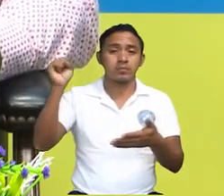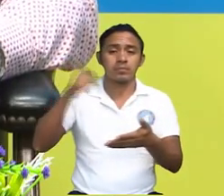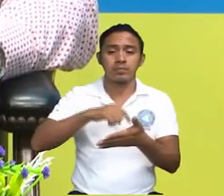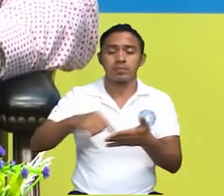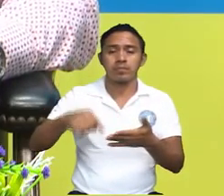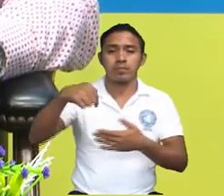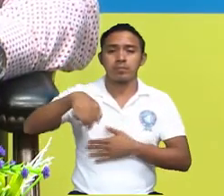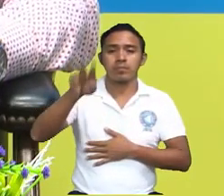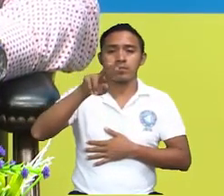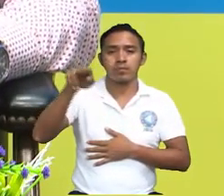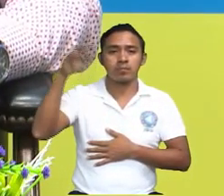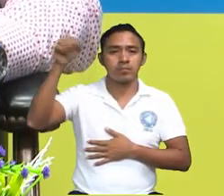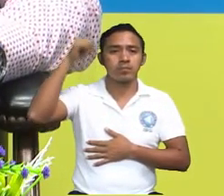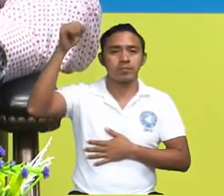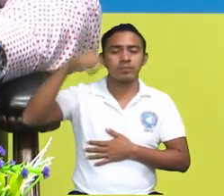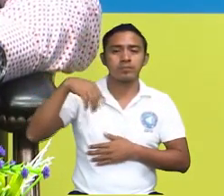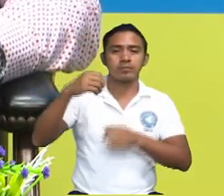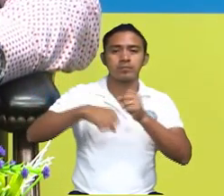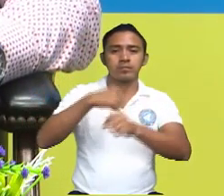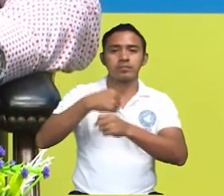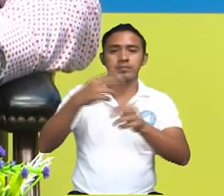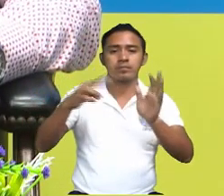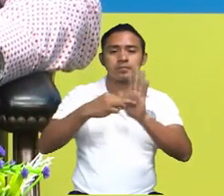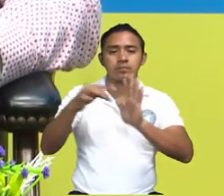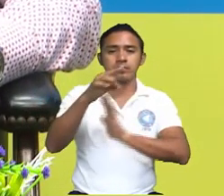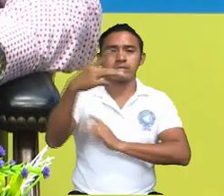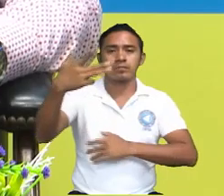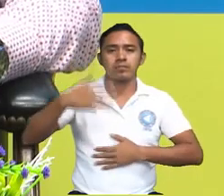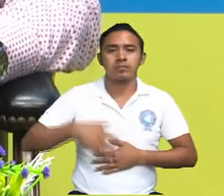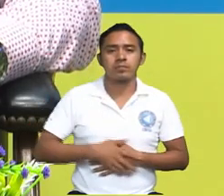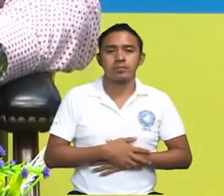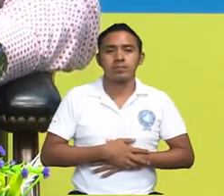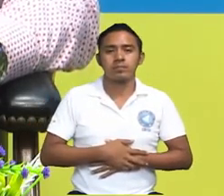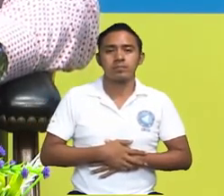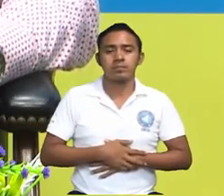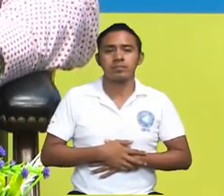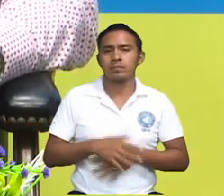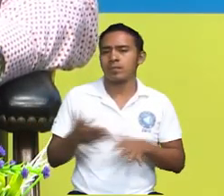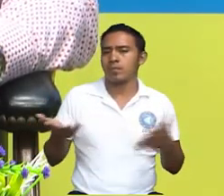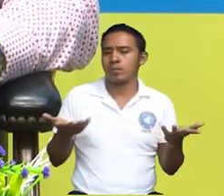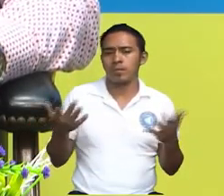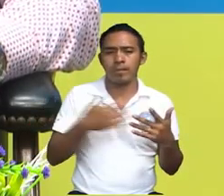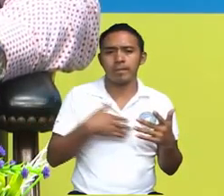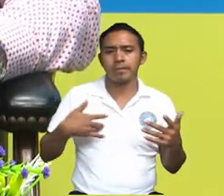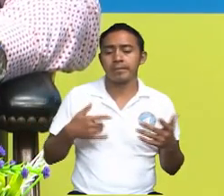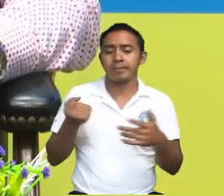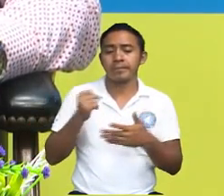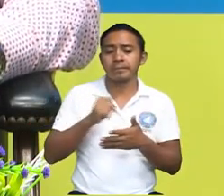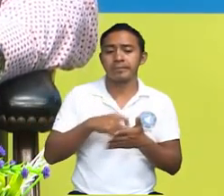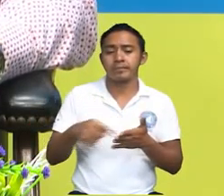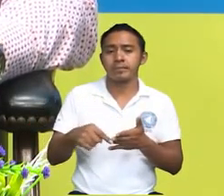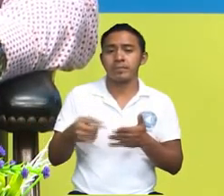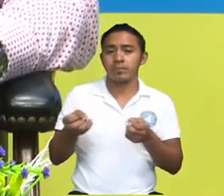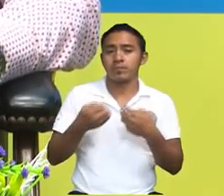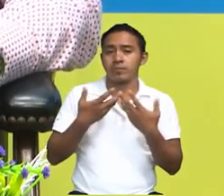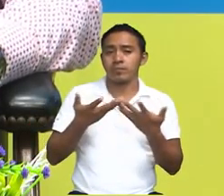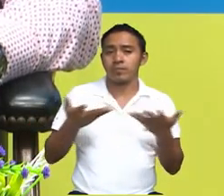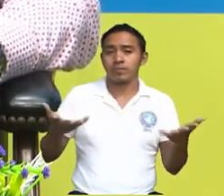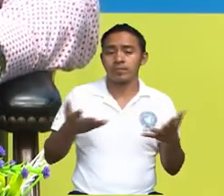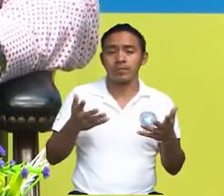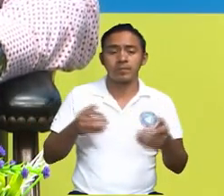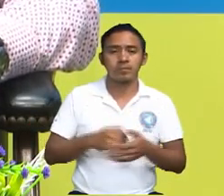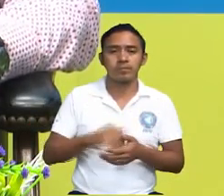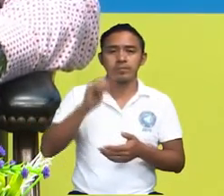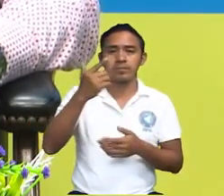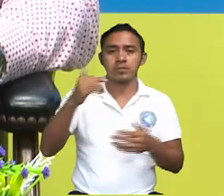hoy 22 de julio del año 2019. ¿Qué mejor semana que iniciar con una buena noticia?